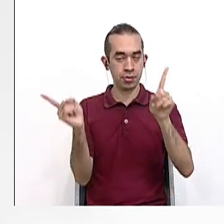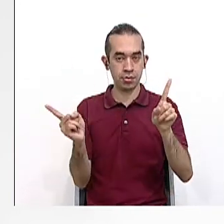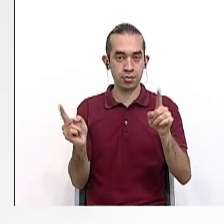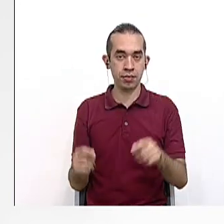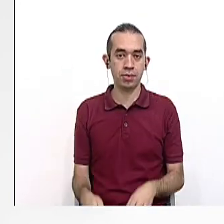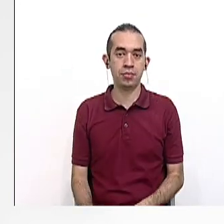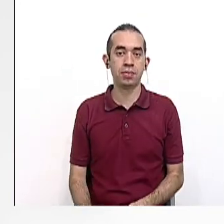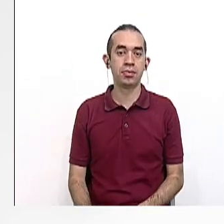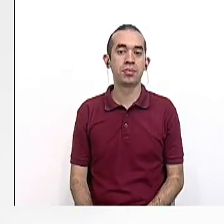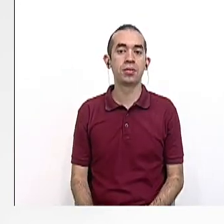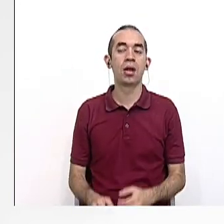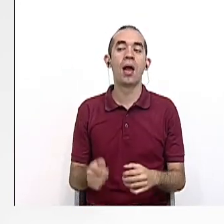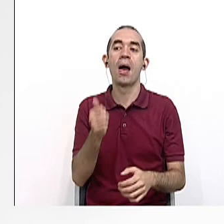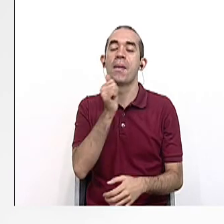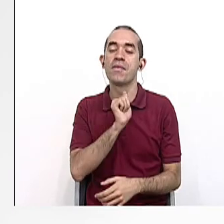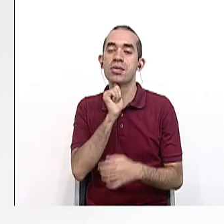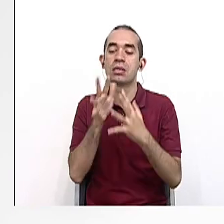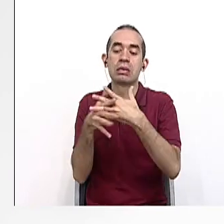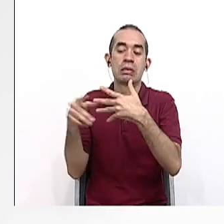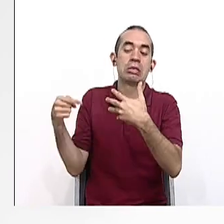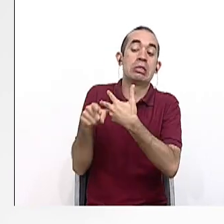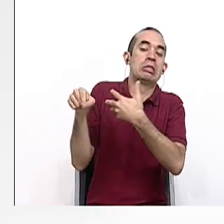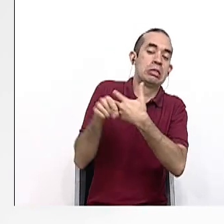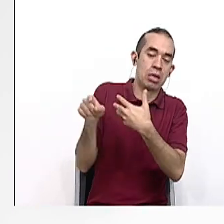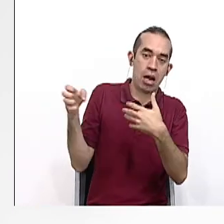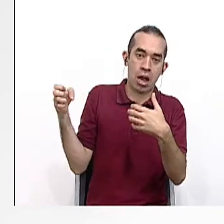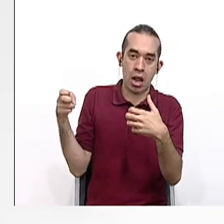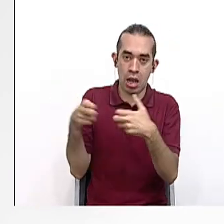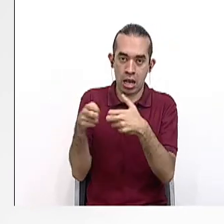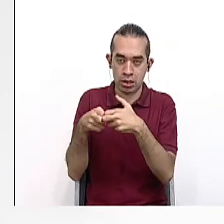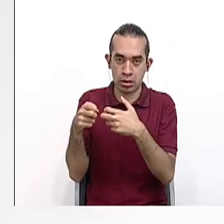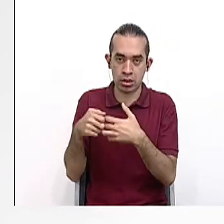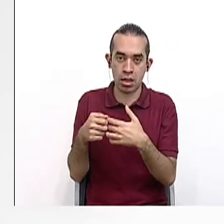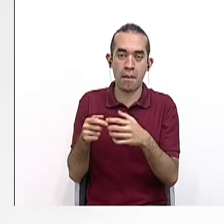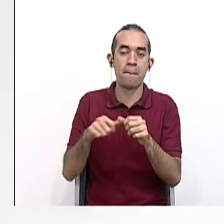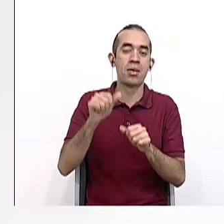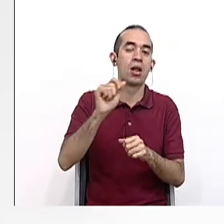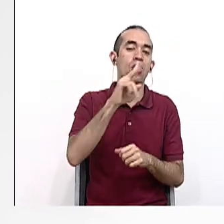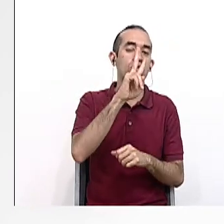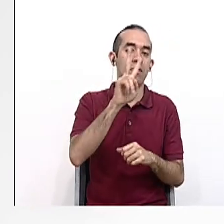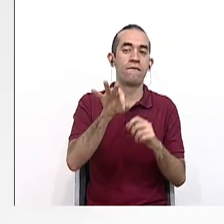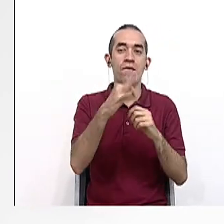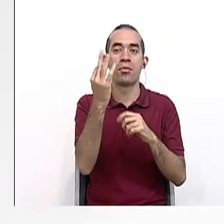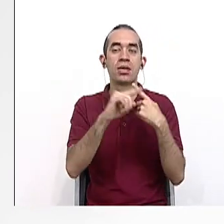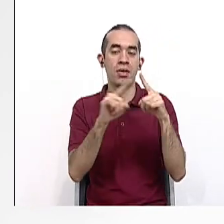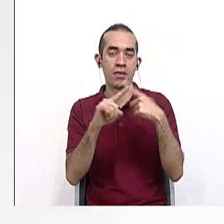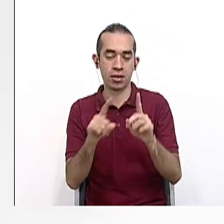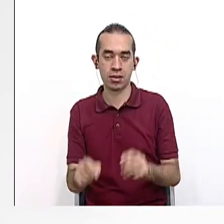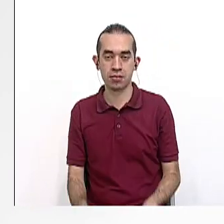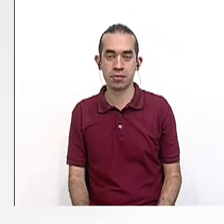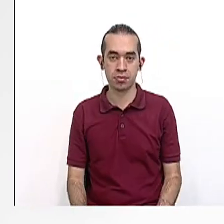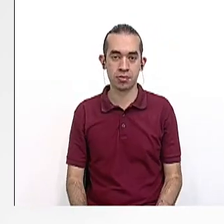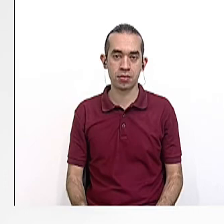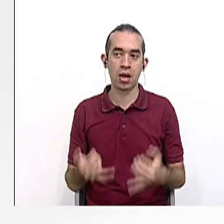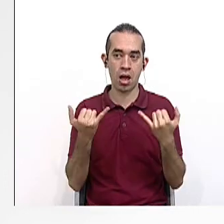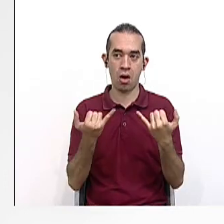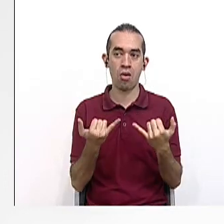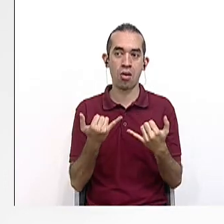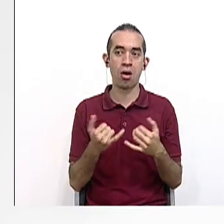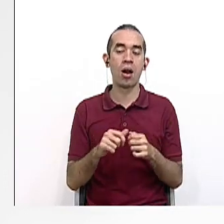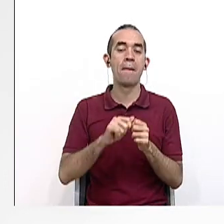la resistencia utilizando dos métodos diferentes. Inicialmente voy a medirla con un